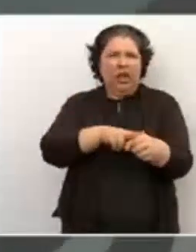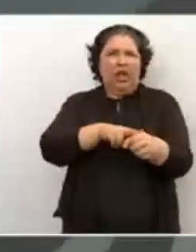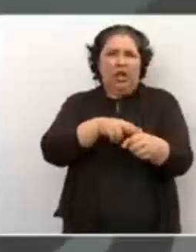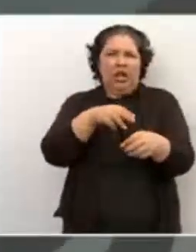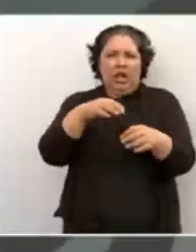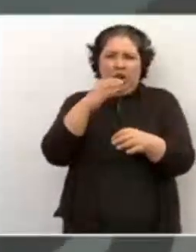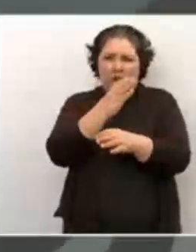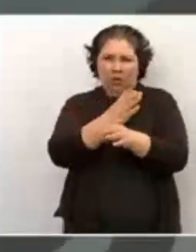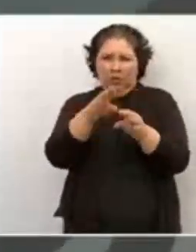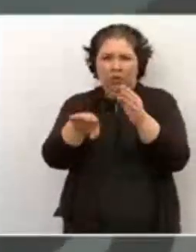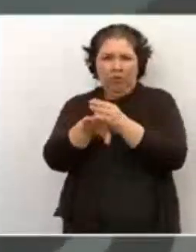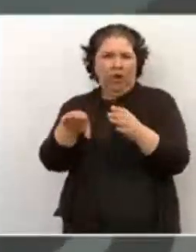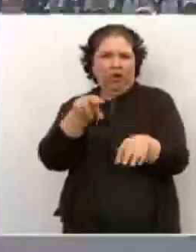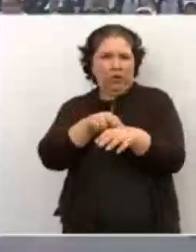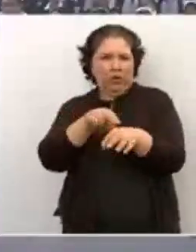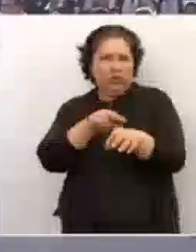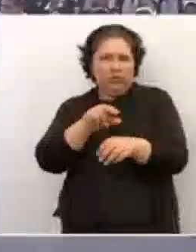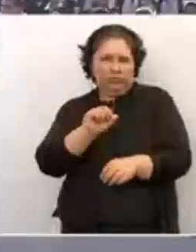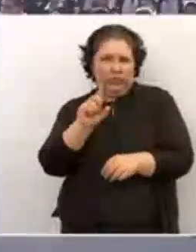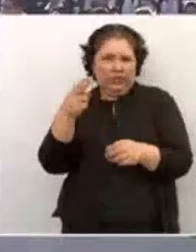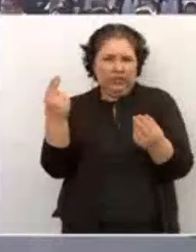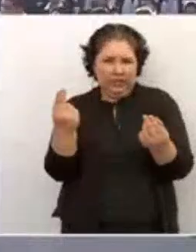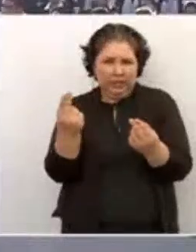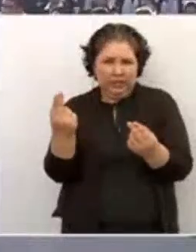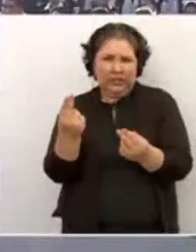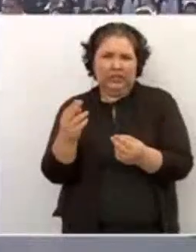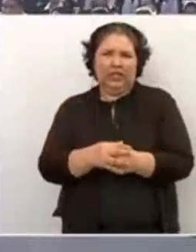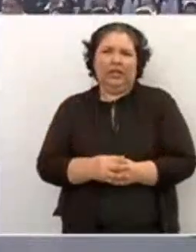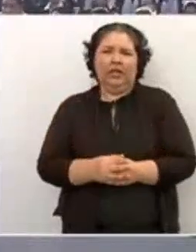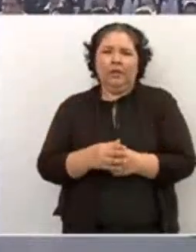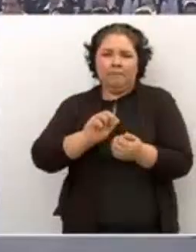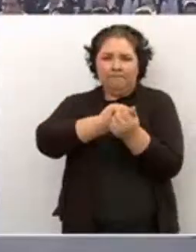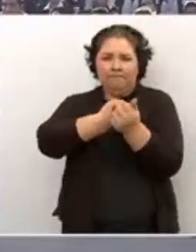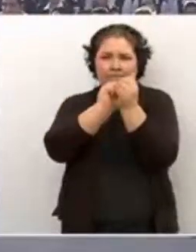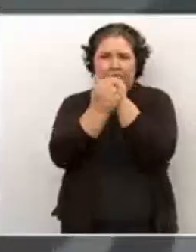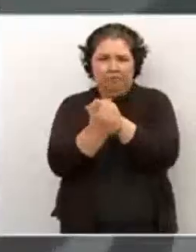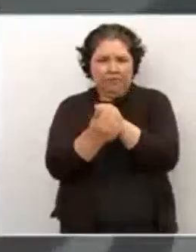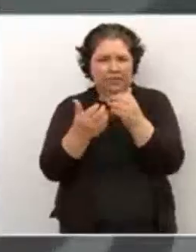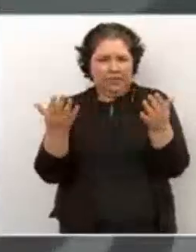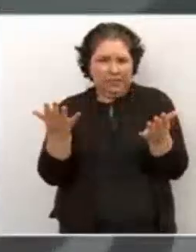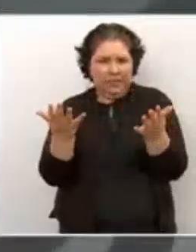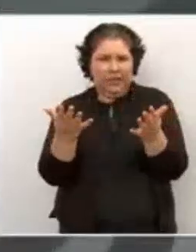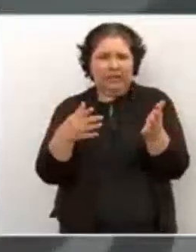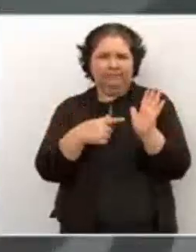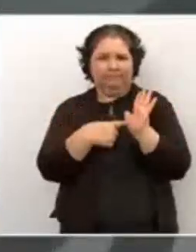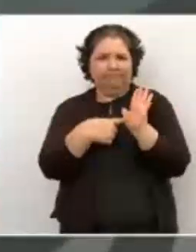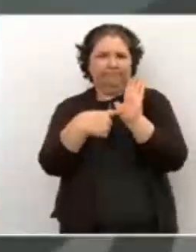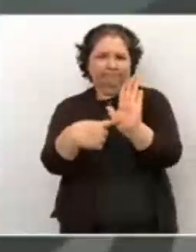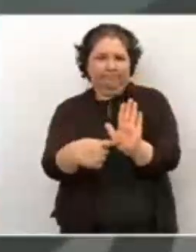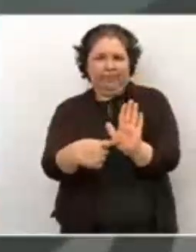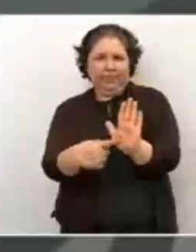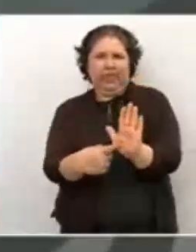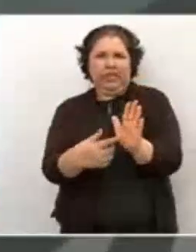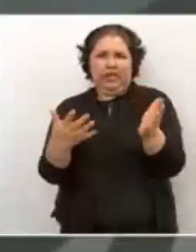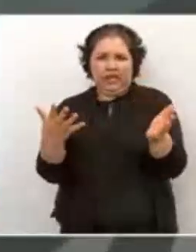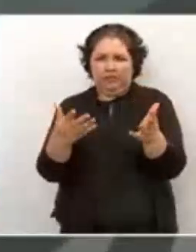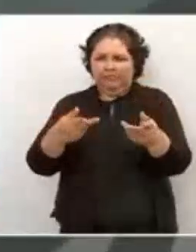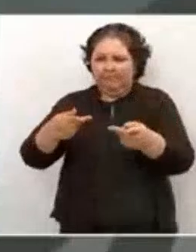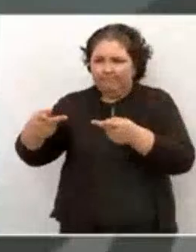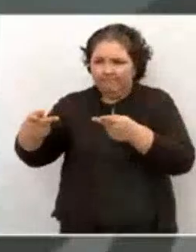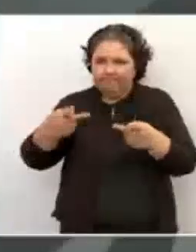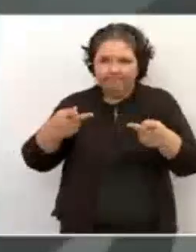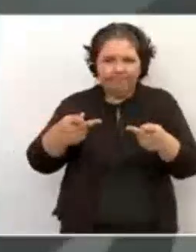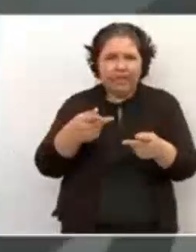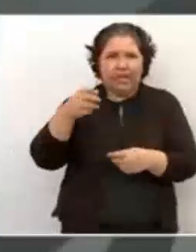personal de salud necesario. La transformación también se construye con presencia y con organización.